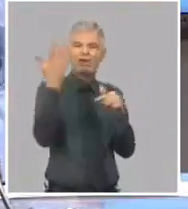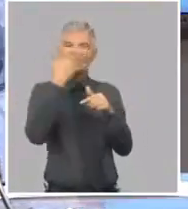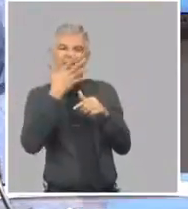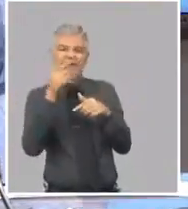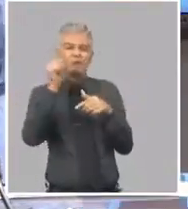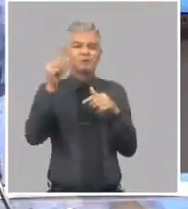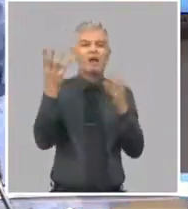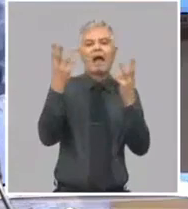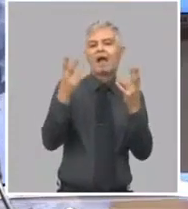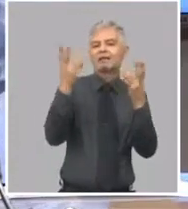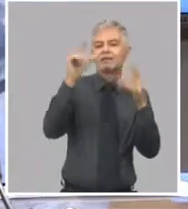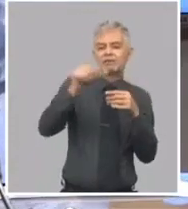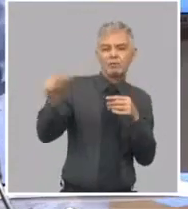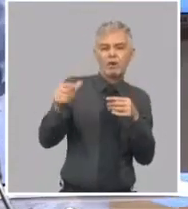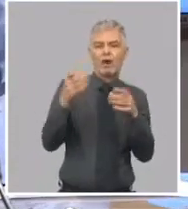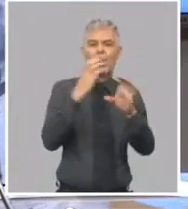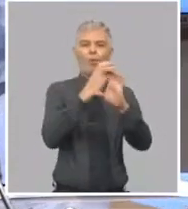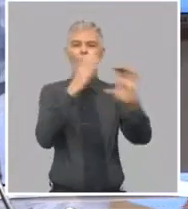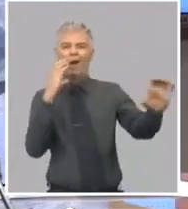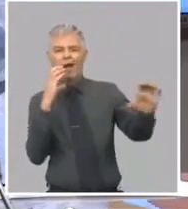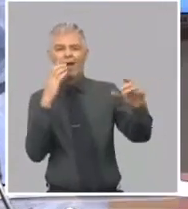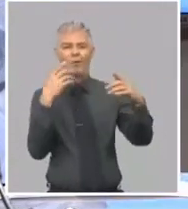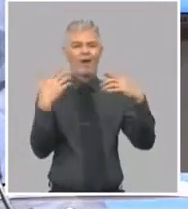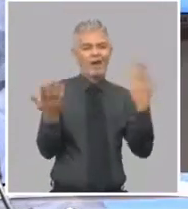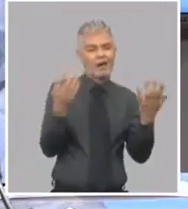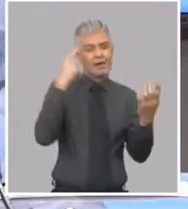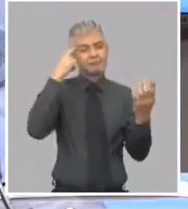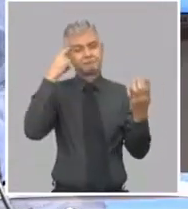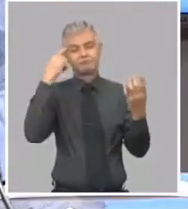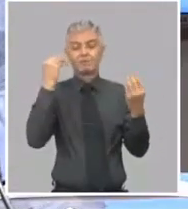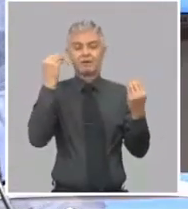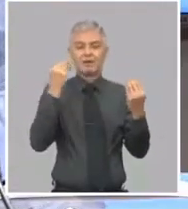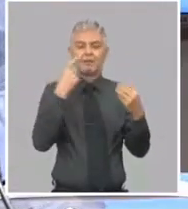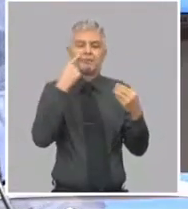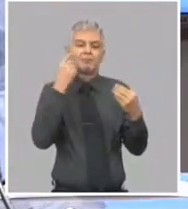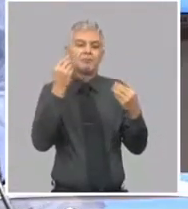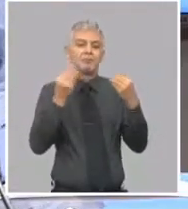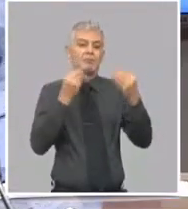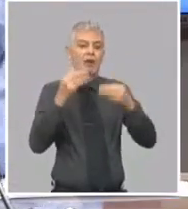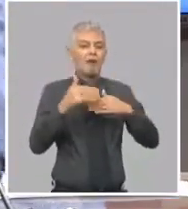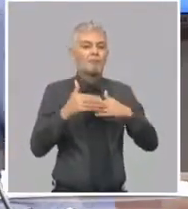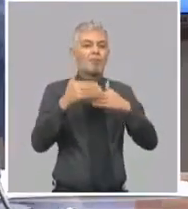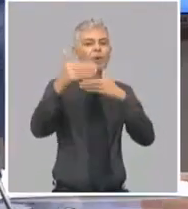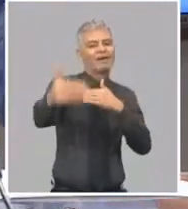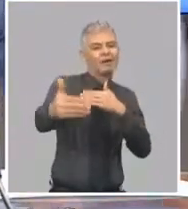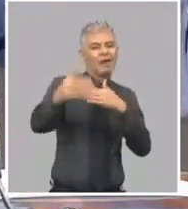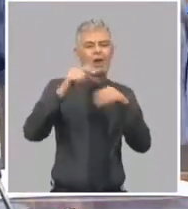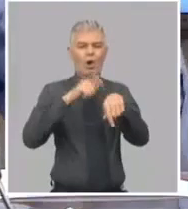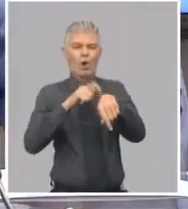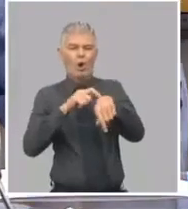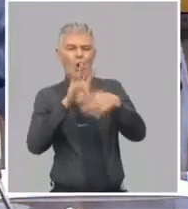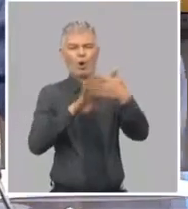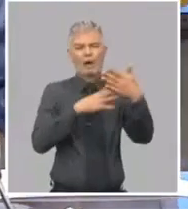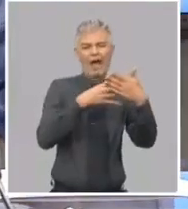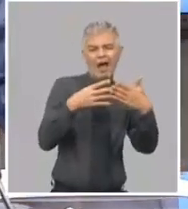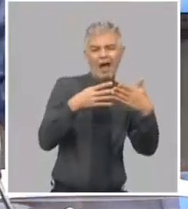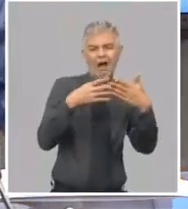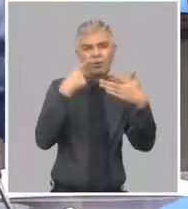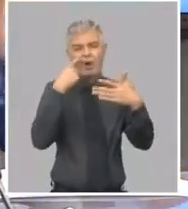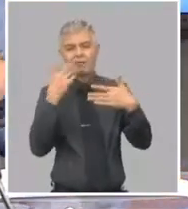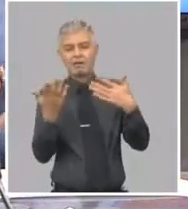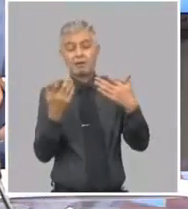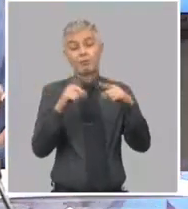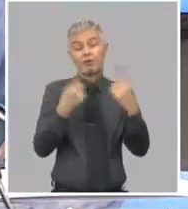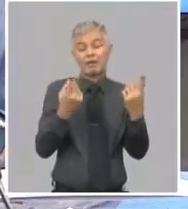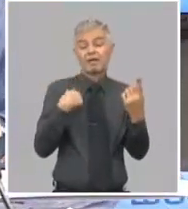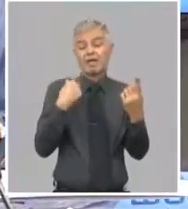análisis para tratar de en los casos que sea posible mover los horarios moverlo todo con el objetivo de ver cómo nosotros disminuimos la demanda